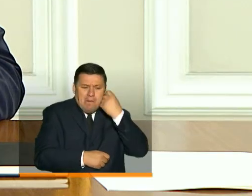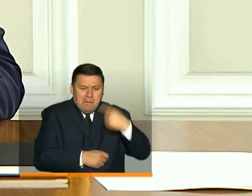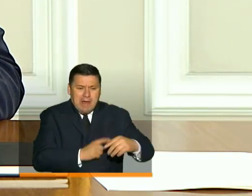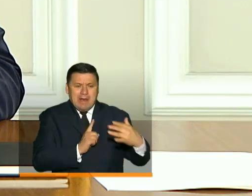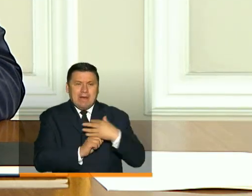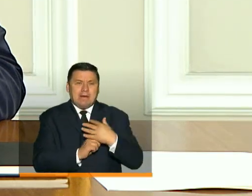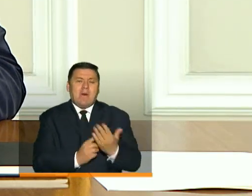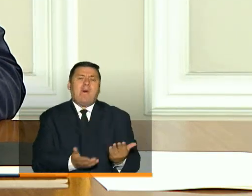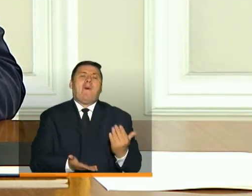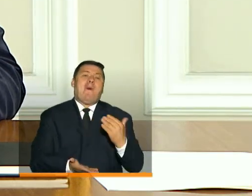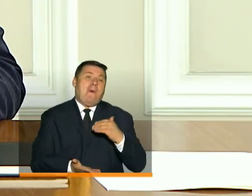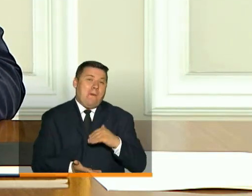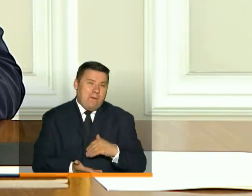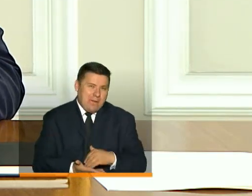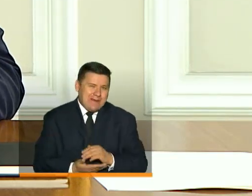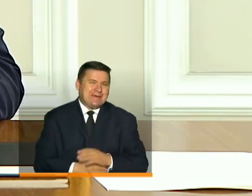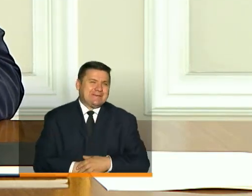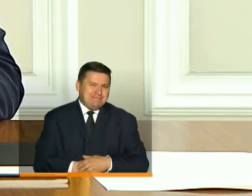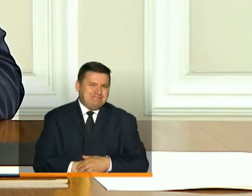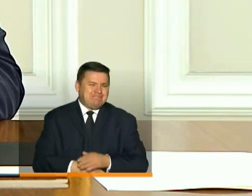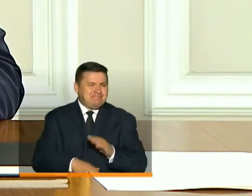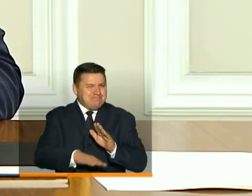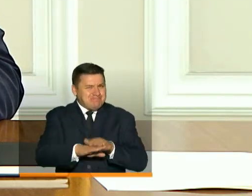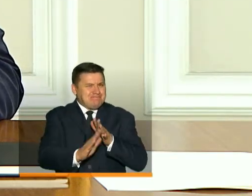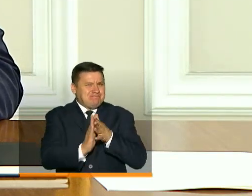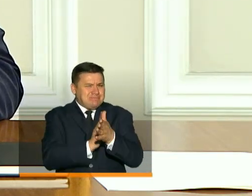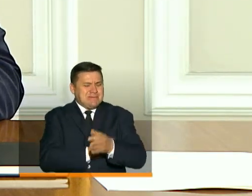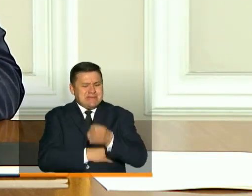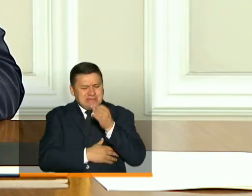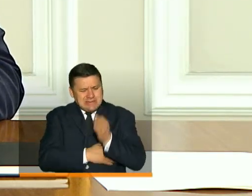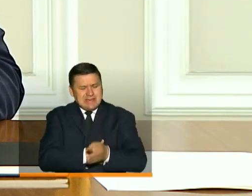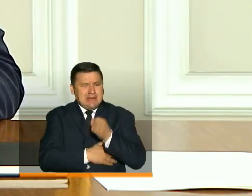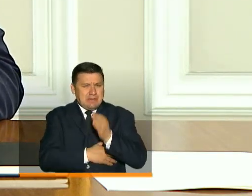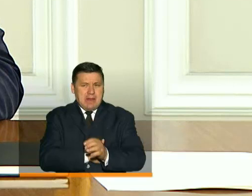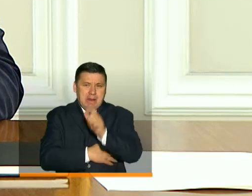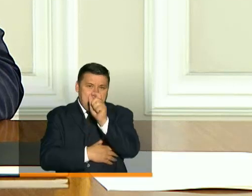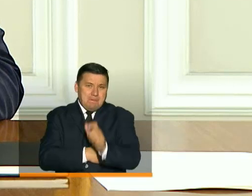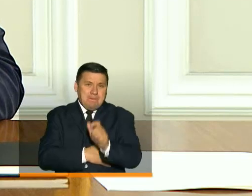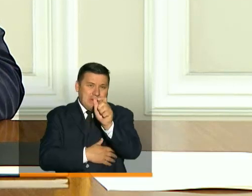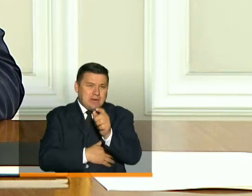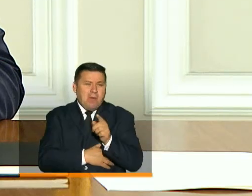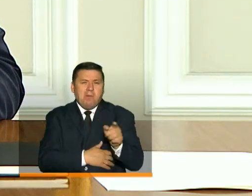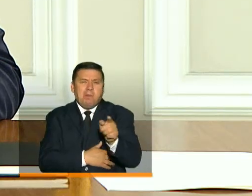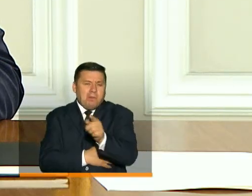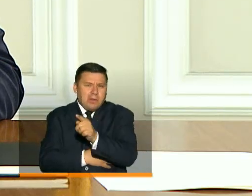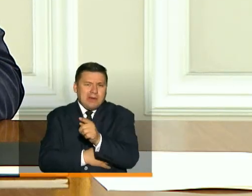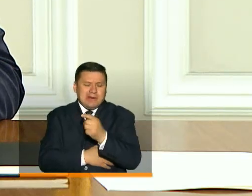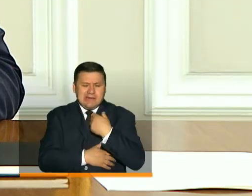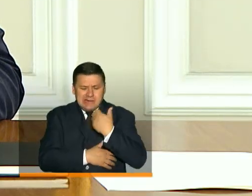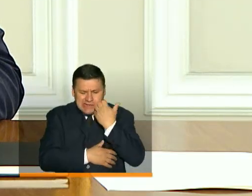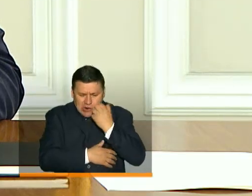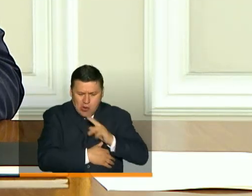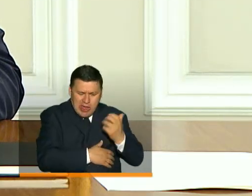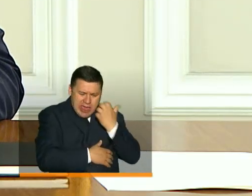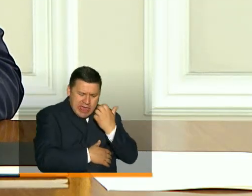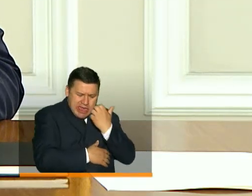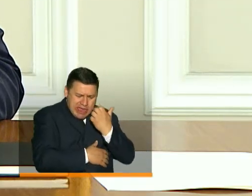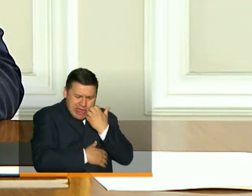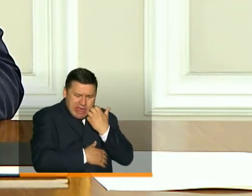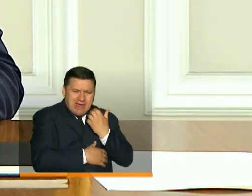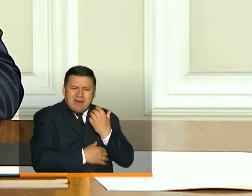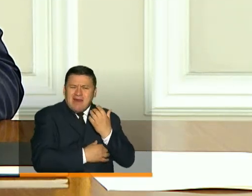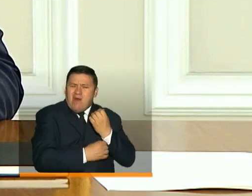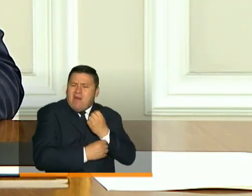De nuevo, ese mensaje constante de las personas que están con comorbilidades, con preexistencias y con